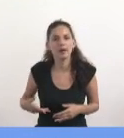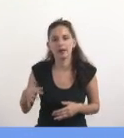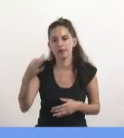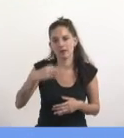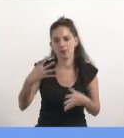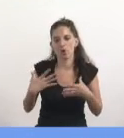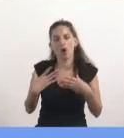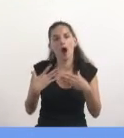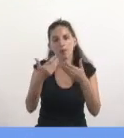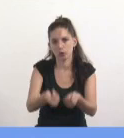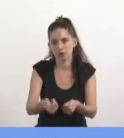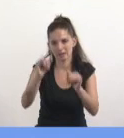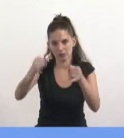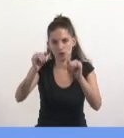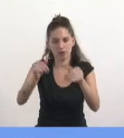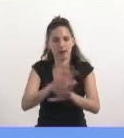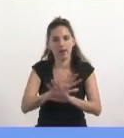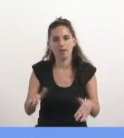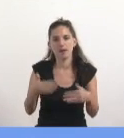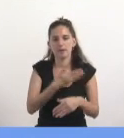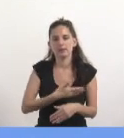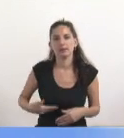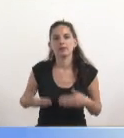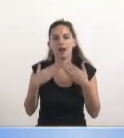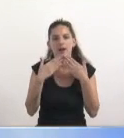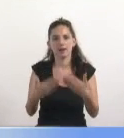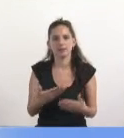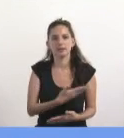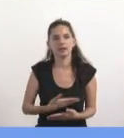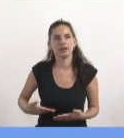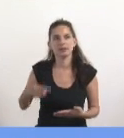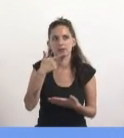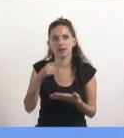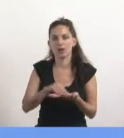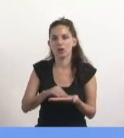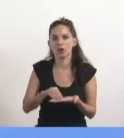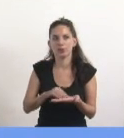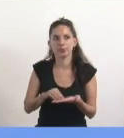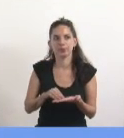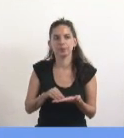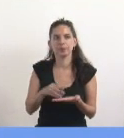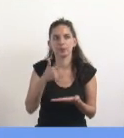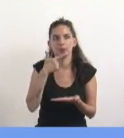apoyar indubitadamente. Nada más, presidente. Muchas gracias. Gracias, señor senador. Tiene la palabra el senador.